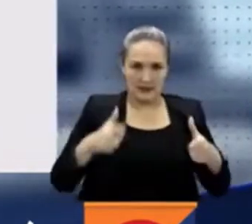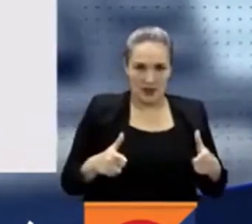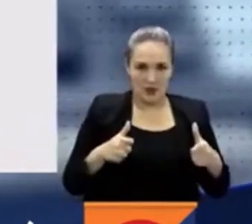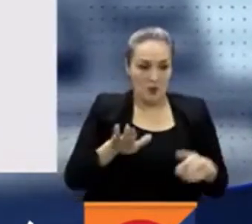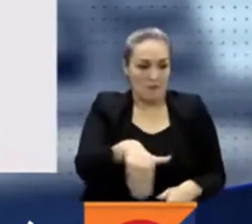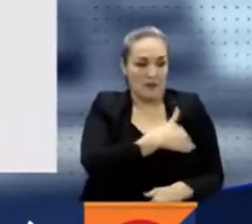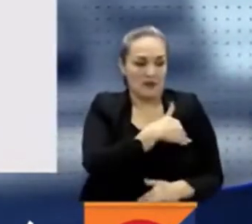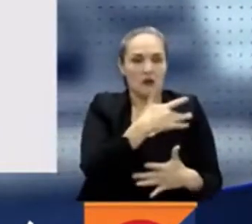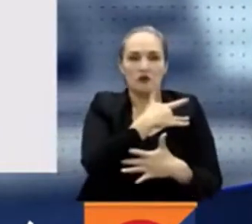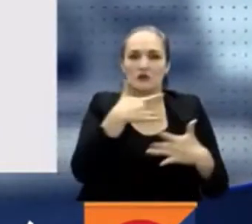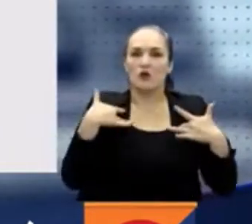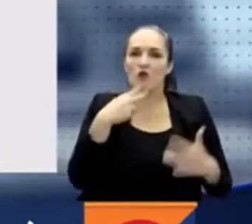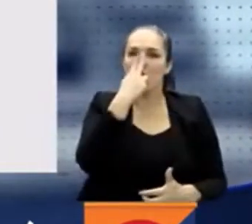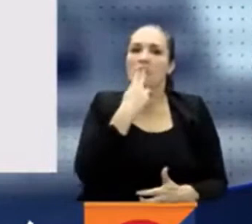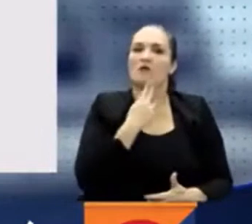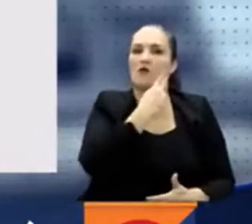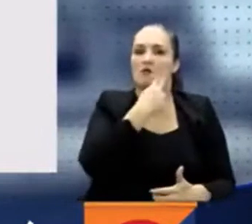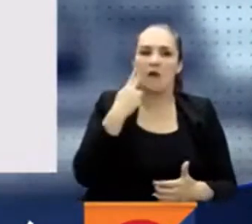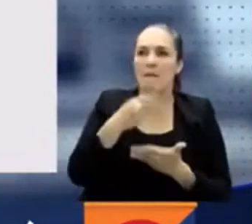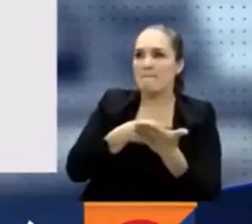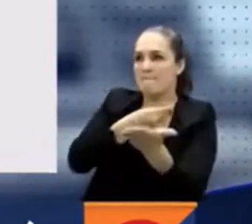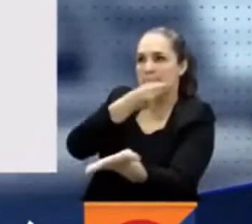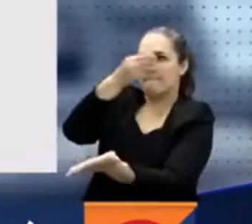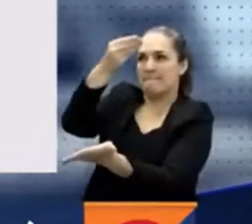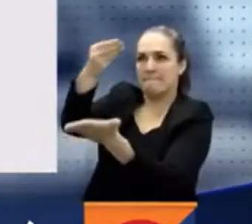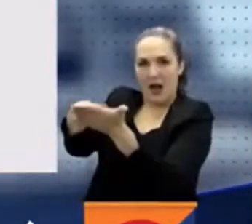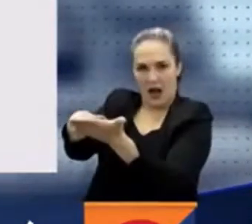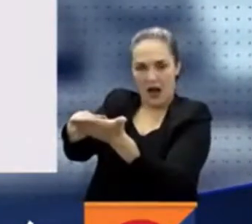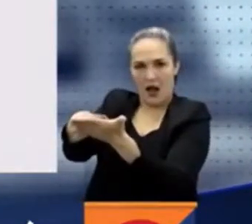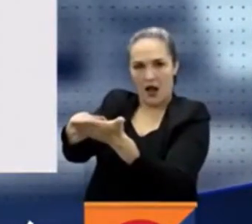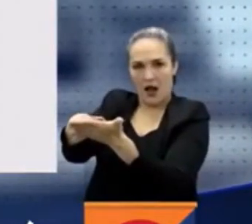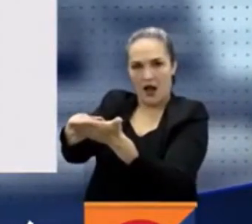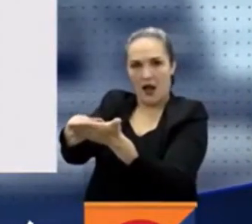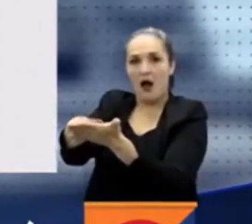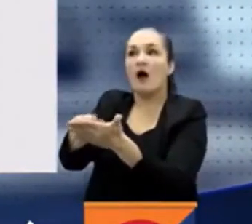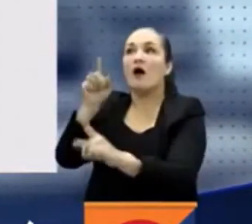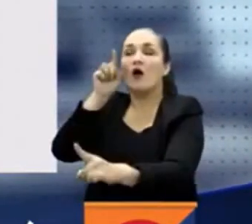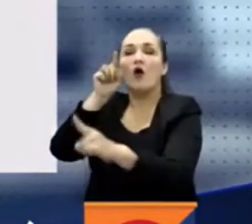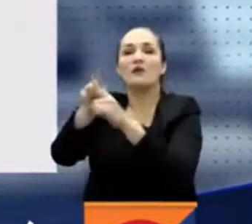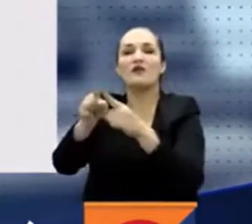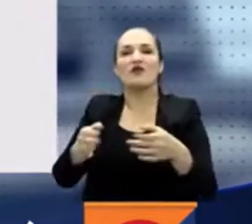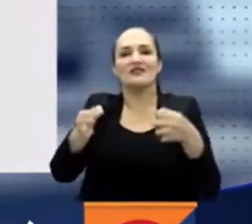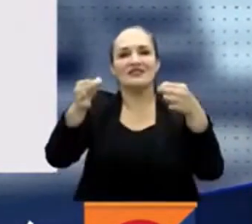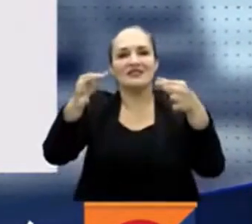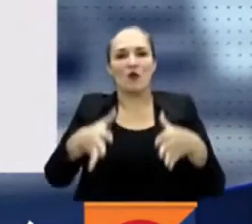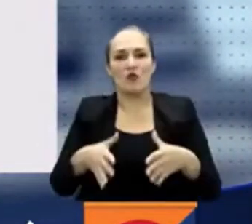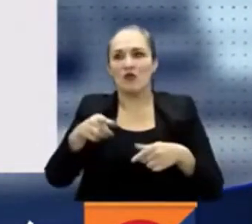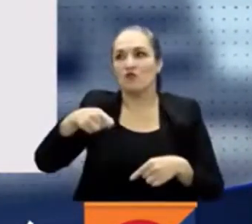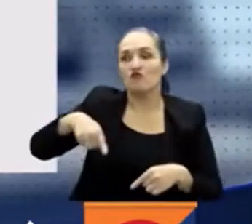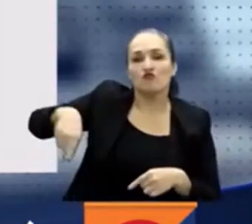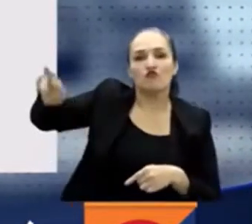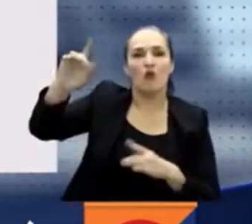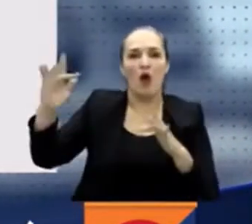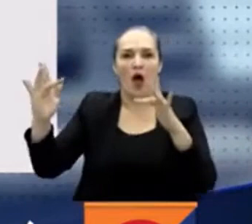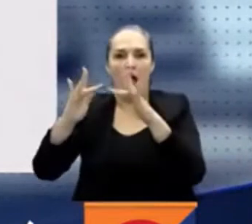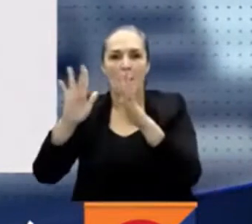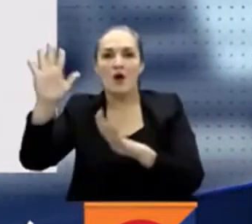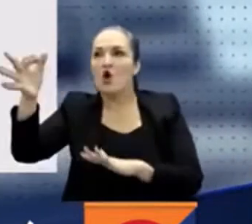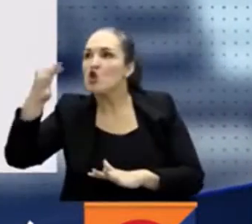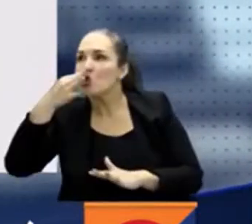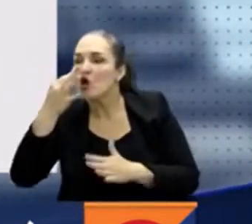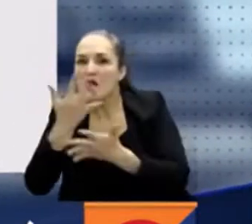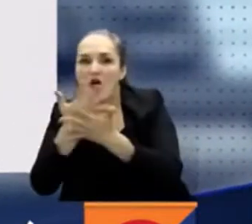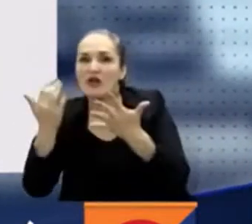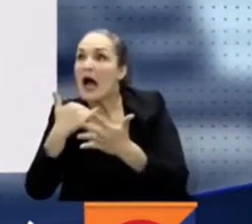que comprometerse con el pago, defensa de seguridad jurídica de todos los funcionarios de la farmacéutica en caso de que exista